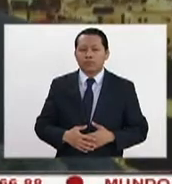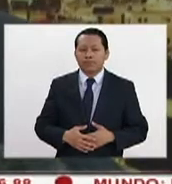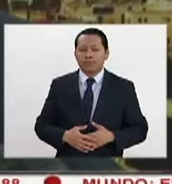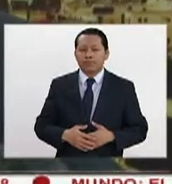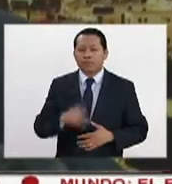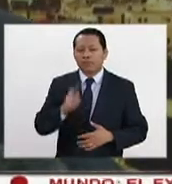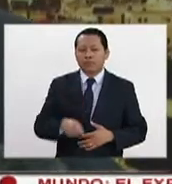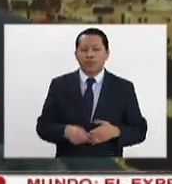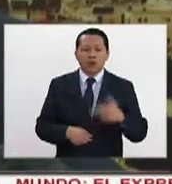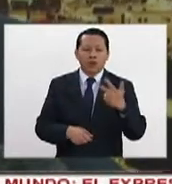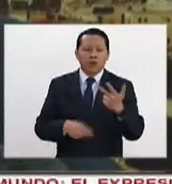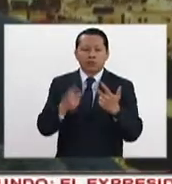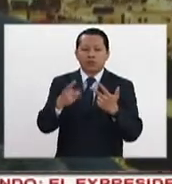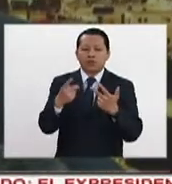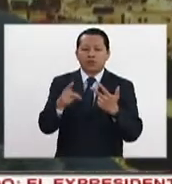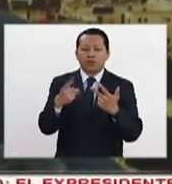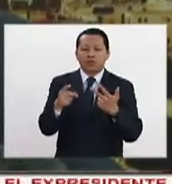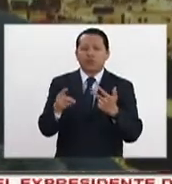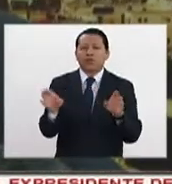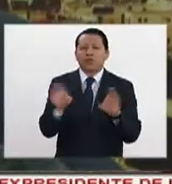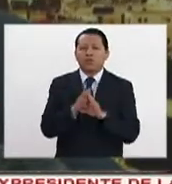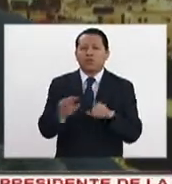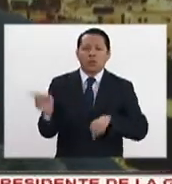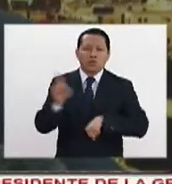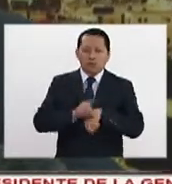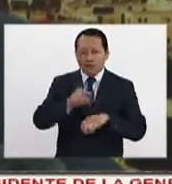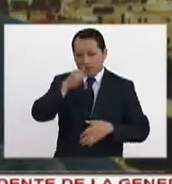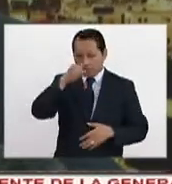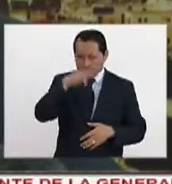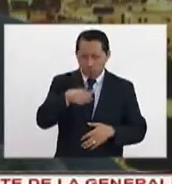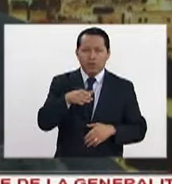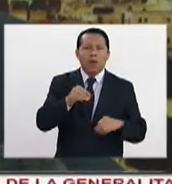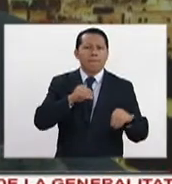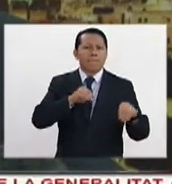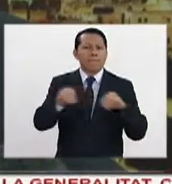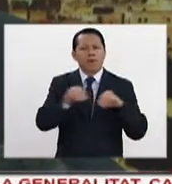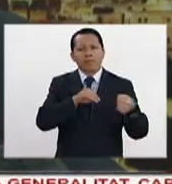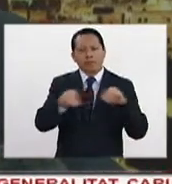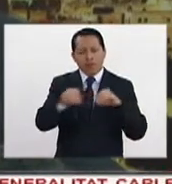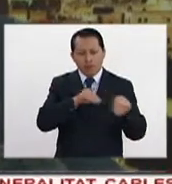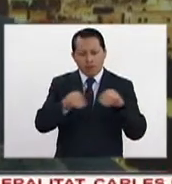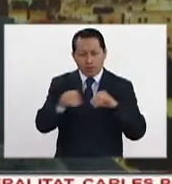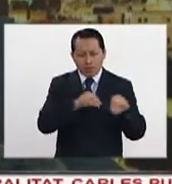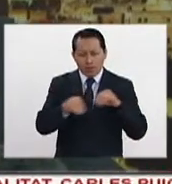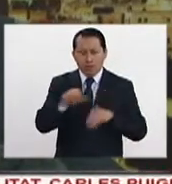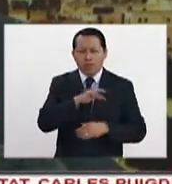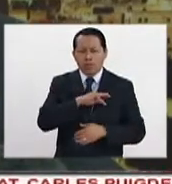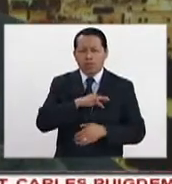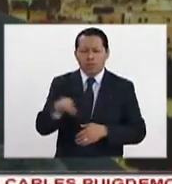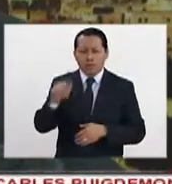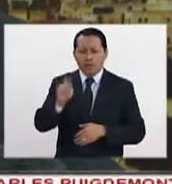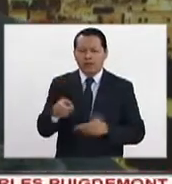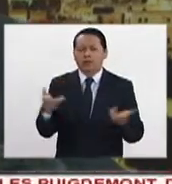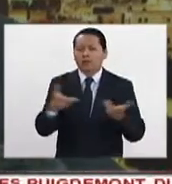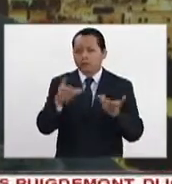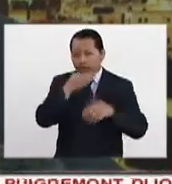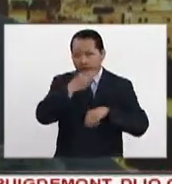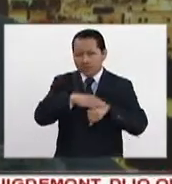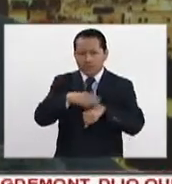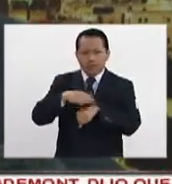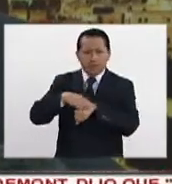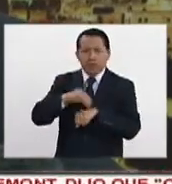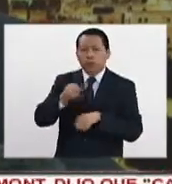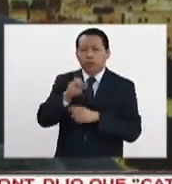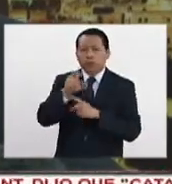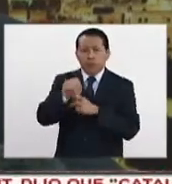Que el 8 de diciembre sea un día de furia y el comienzo de un amplio movimiento por la intifada, que se llamará Libertad de Jerusalén